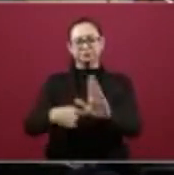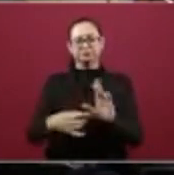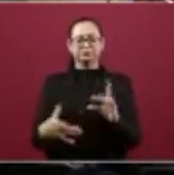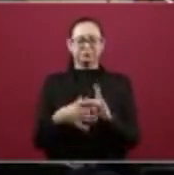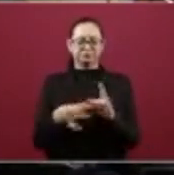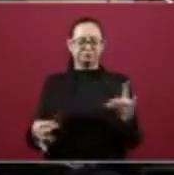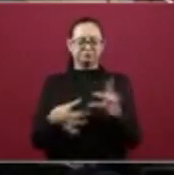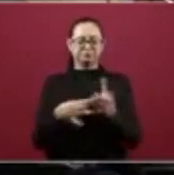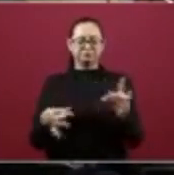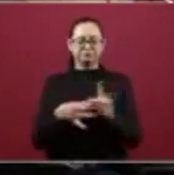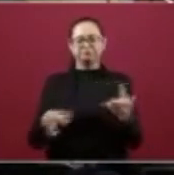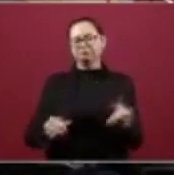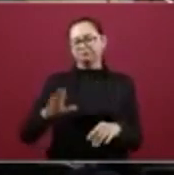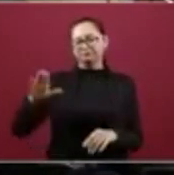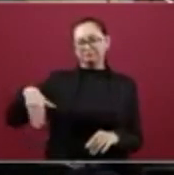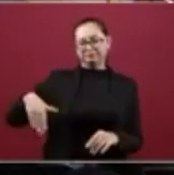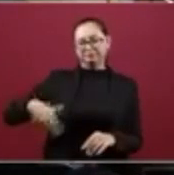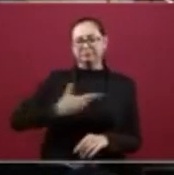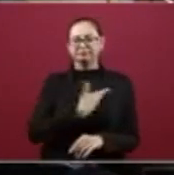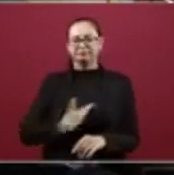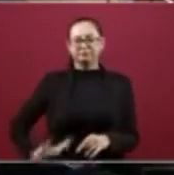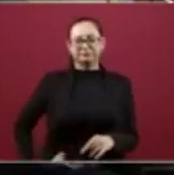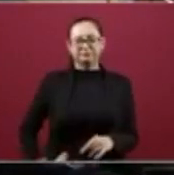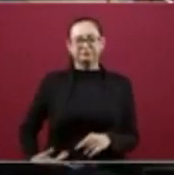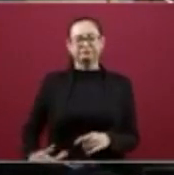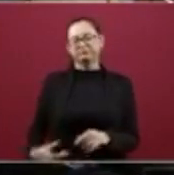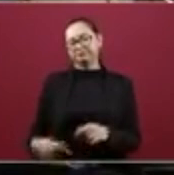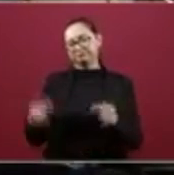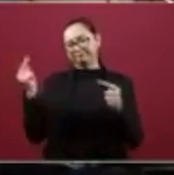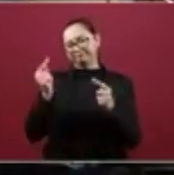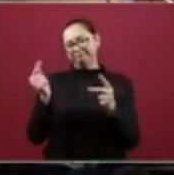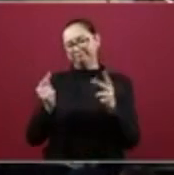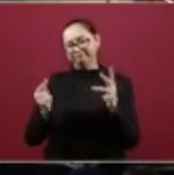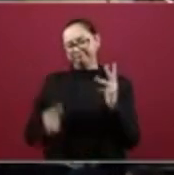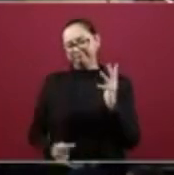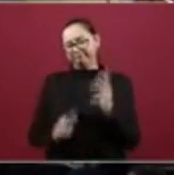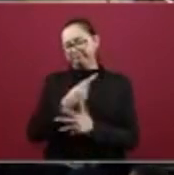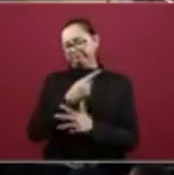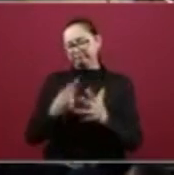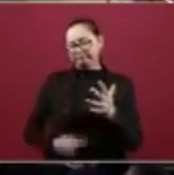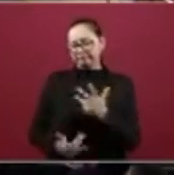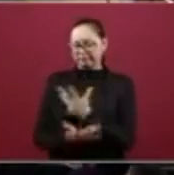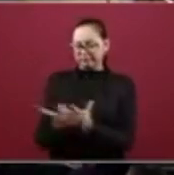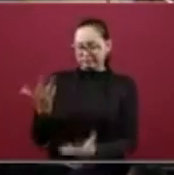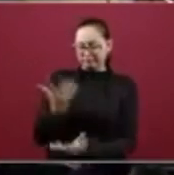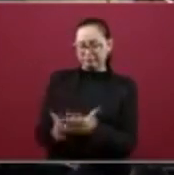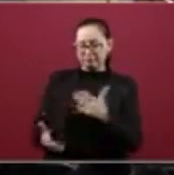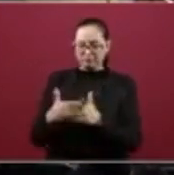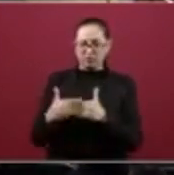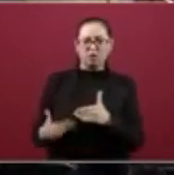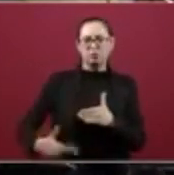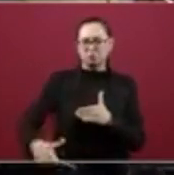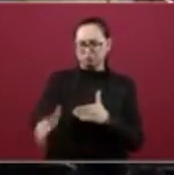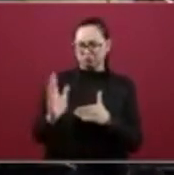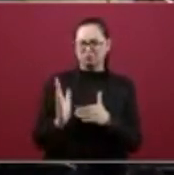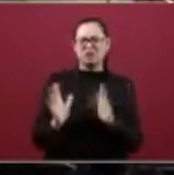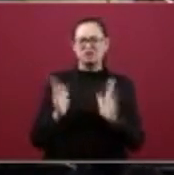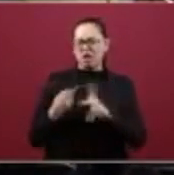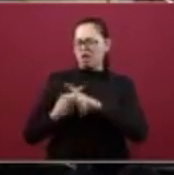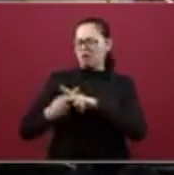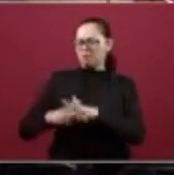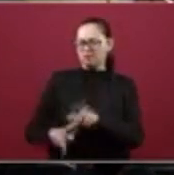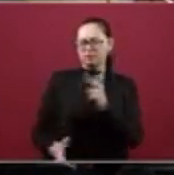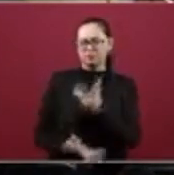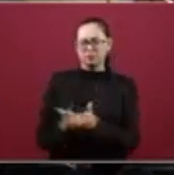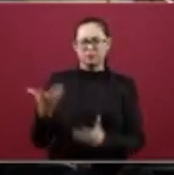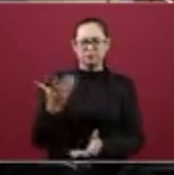como señalaba el presidente, las acciones que vamos a llevar a cabo, que ya estamos llevando a cabo en Petróleos